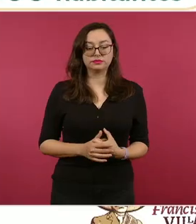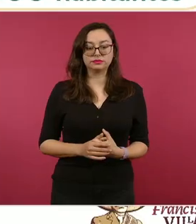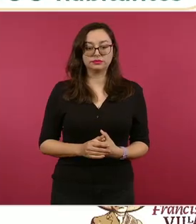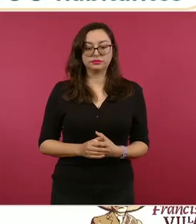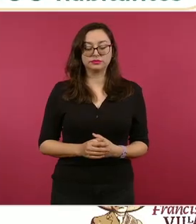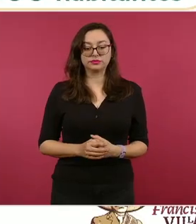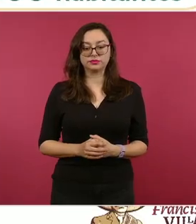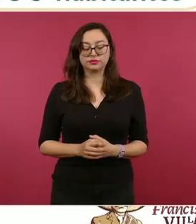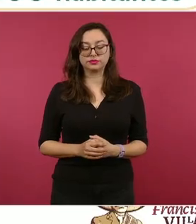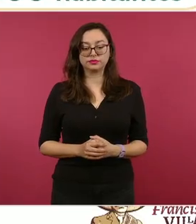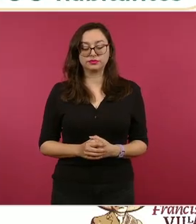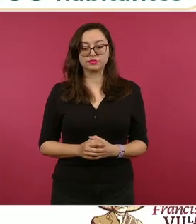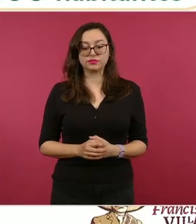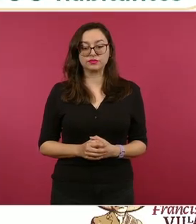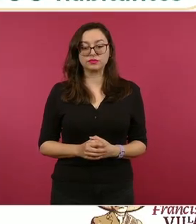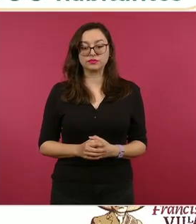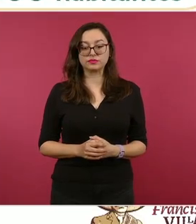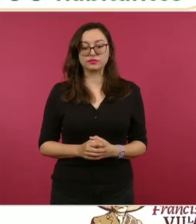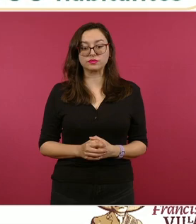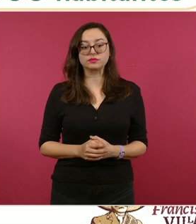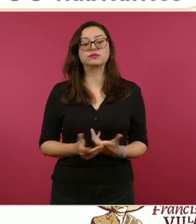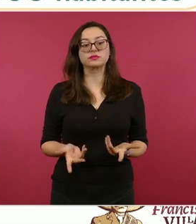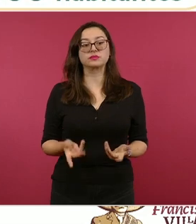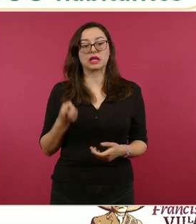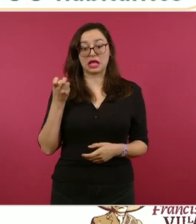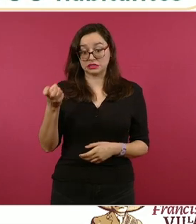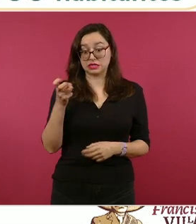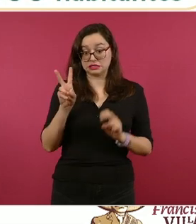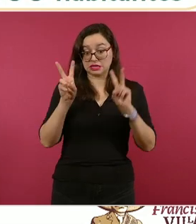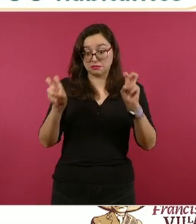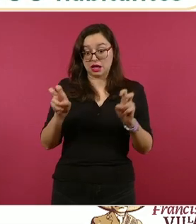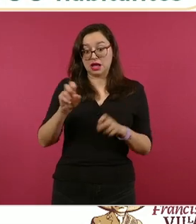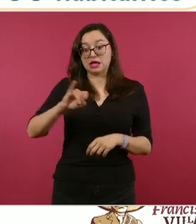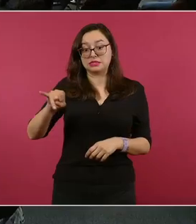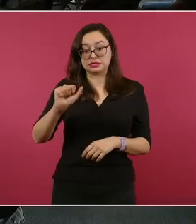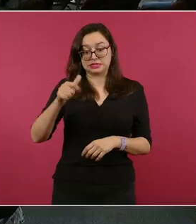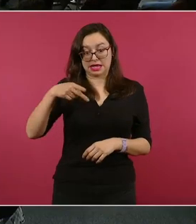Pero ¿por qué no pones el dato sobre pobreza?